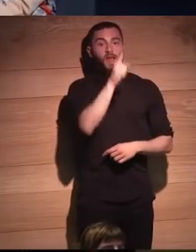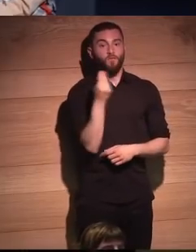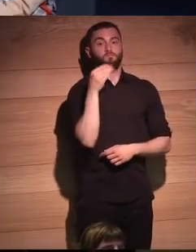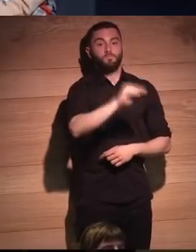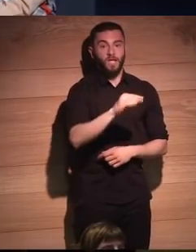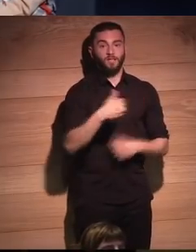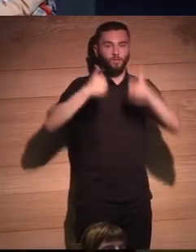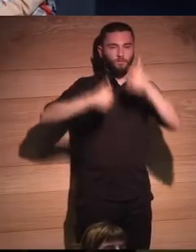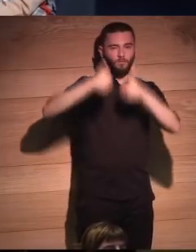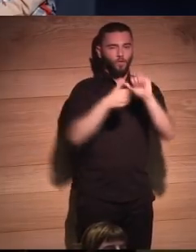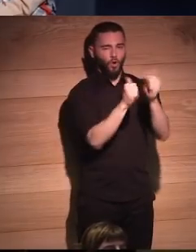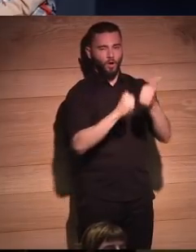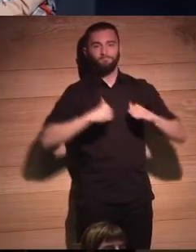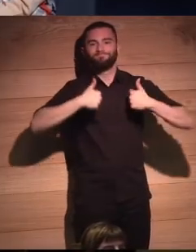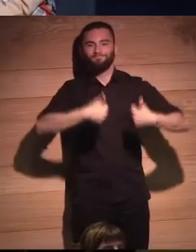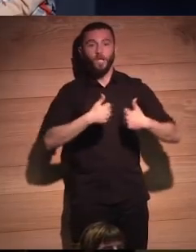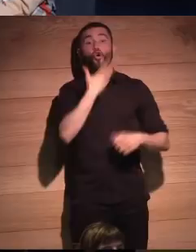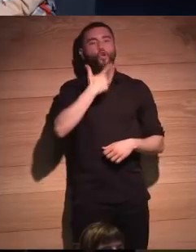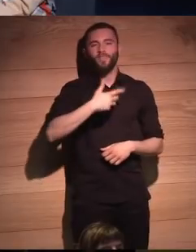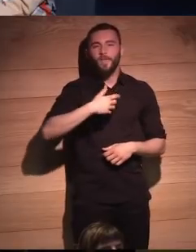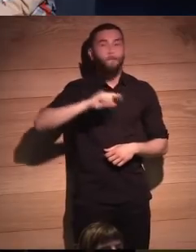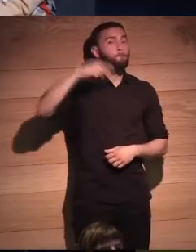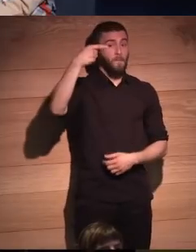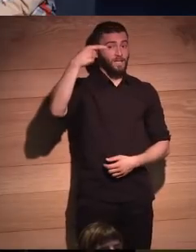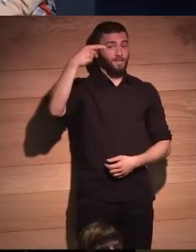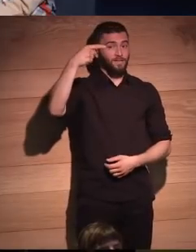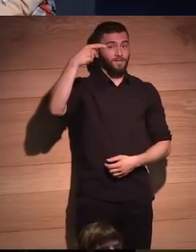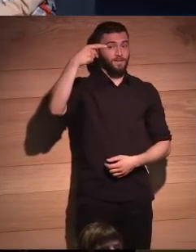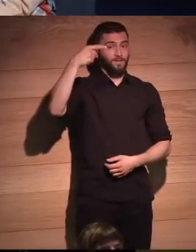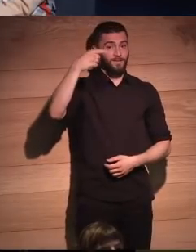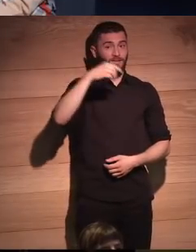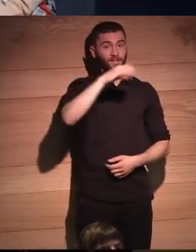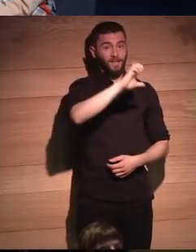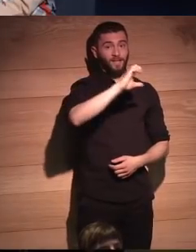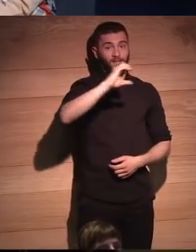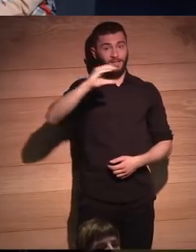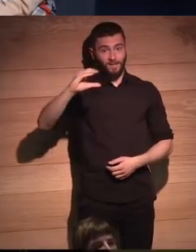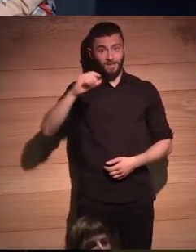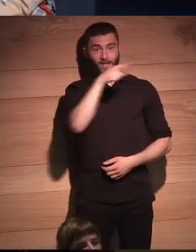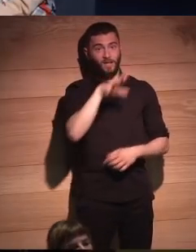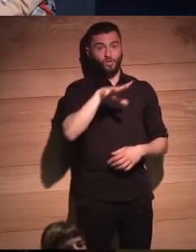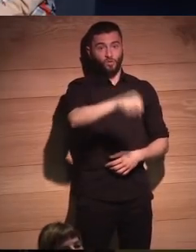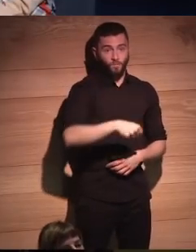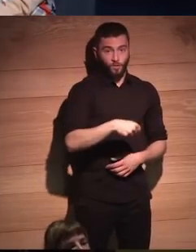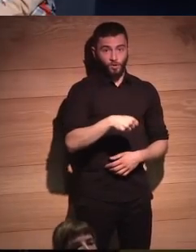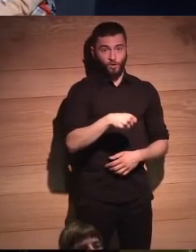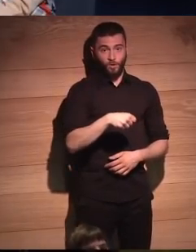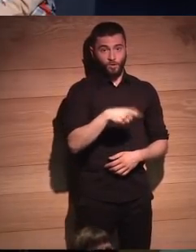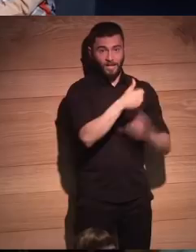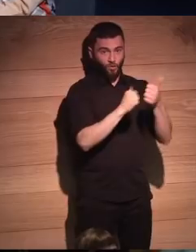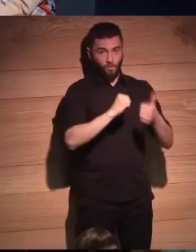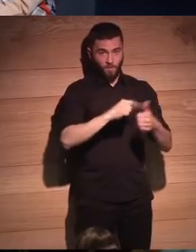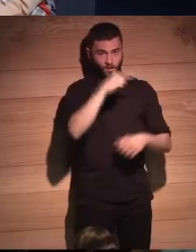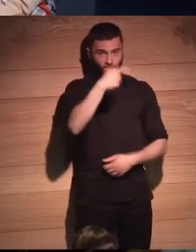hacer copias. De hecho, la más conocida actualmente la tiene la propia DC porque la compró, que es Marvel, que